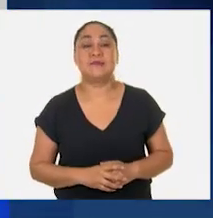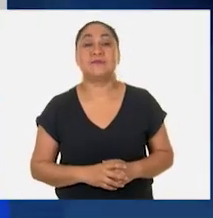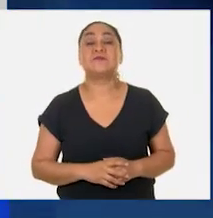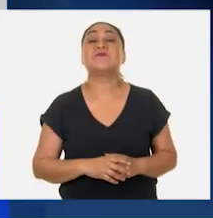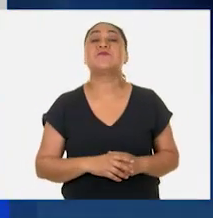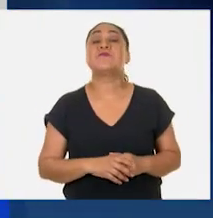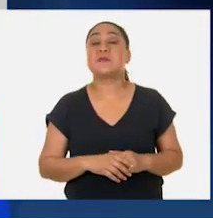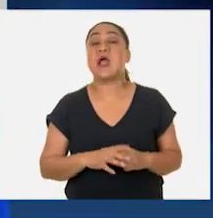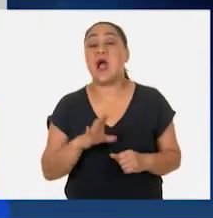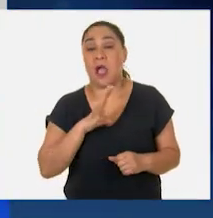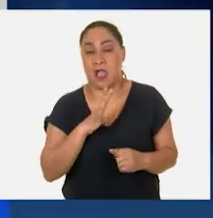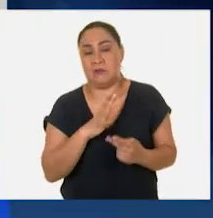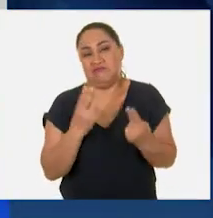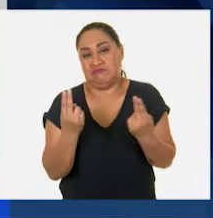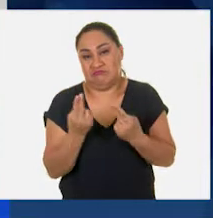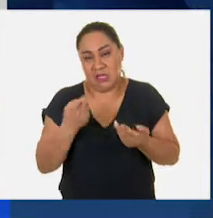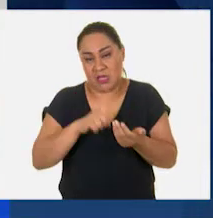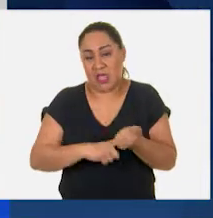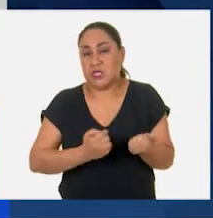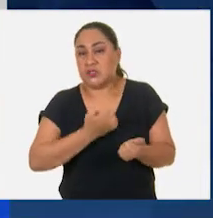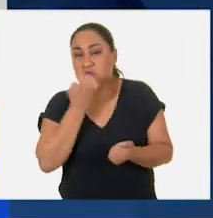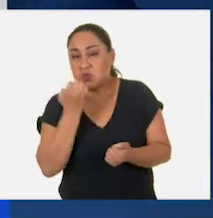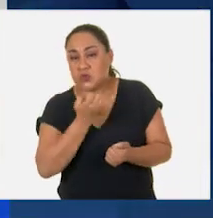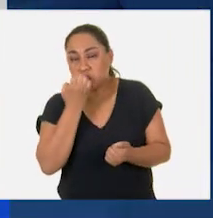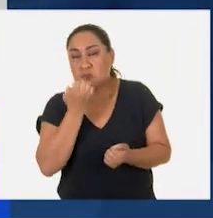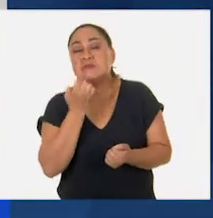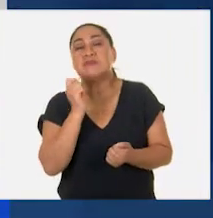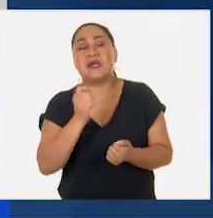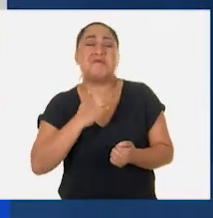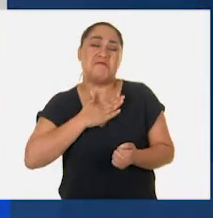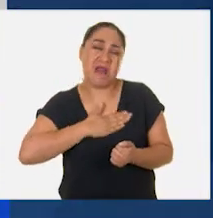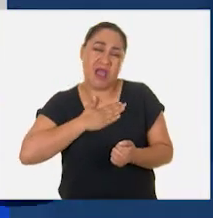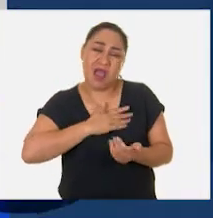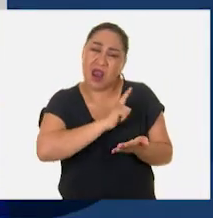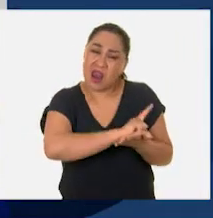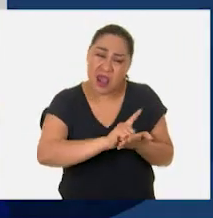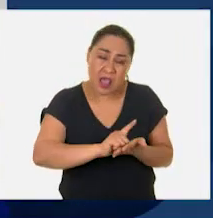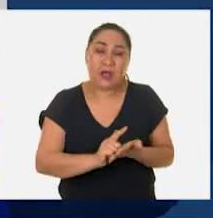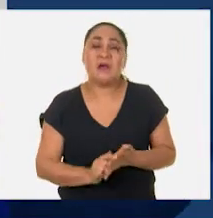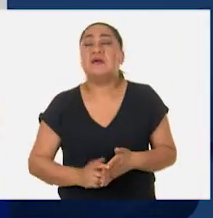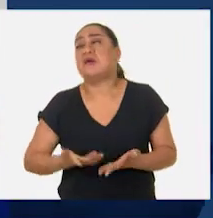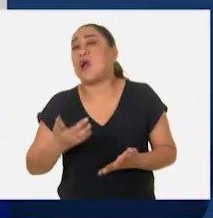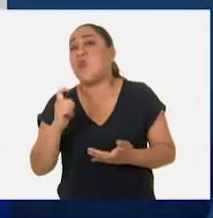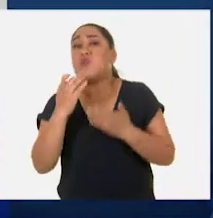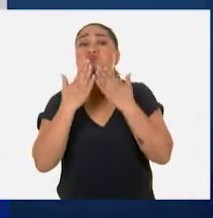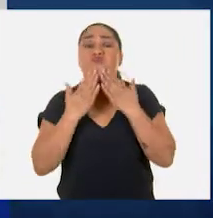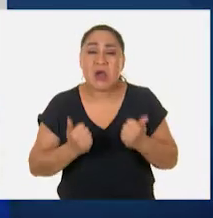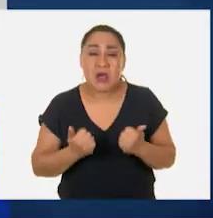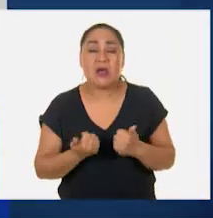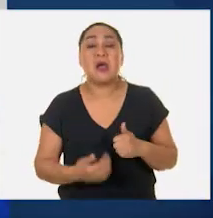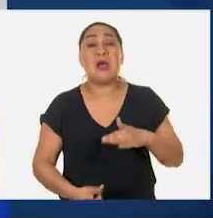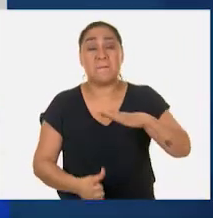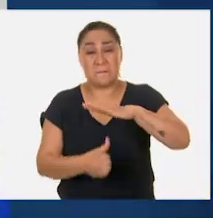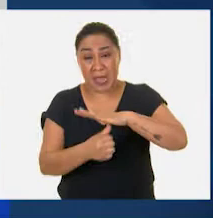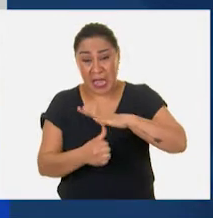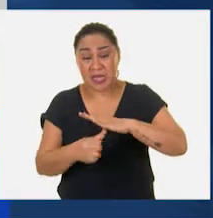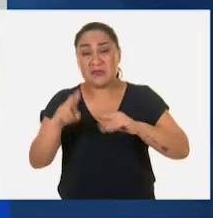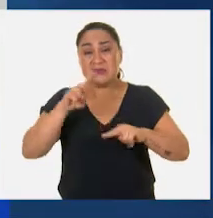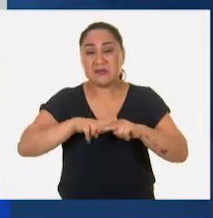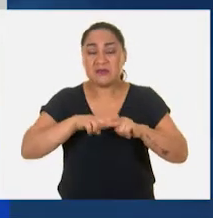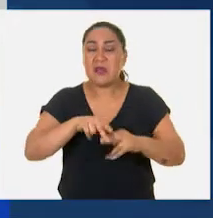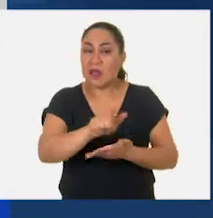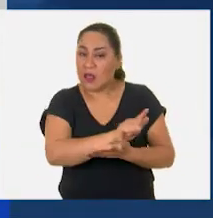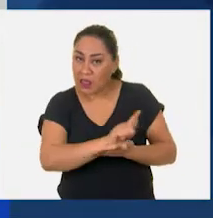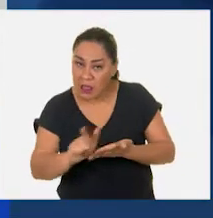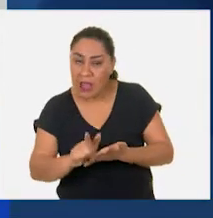Algunas necesidades de mi escuela son los baños limpios y a veces no hay agua, mesa, bancos en buen estado y que